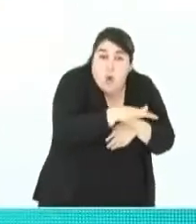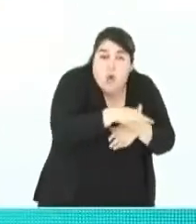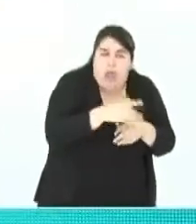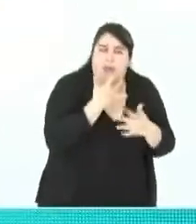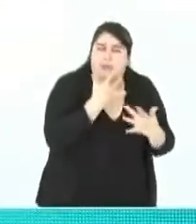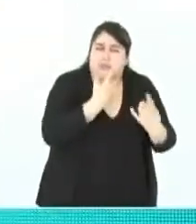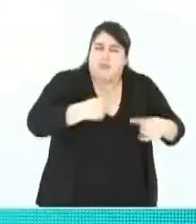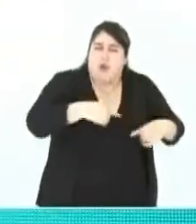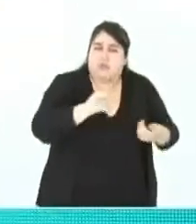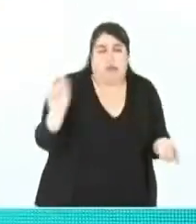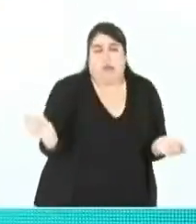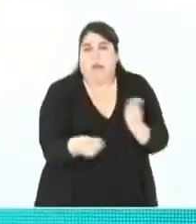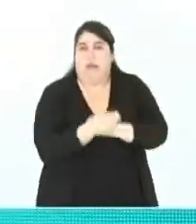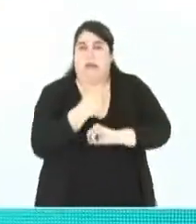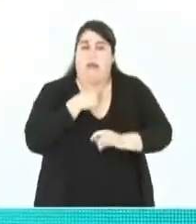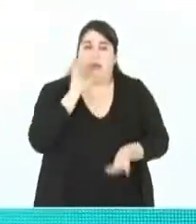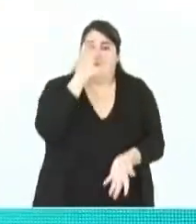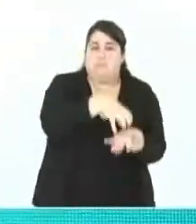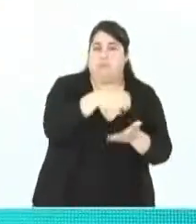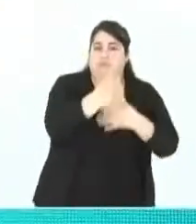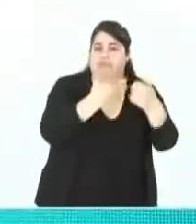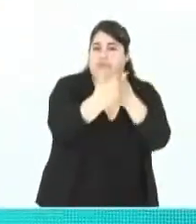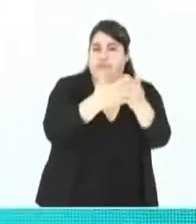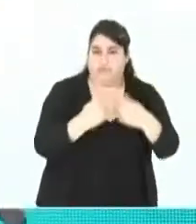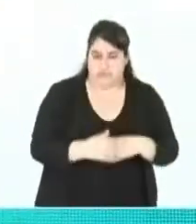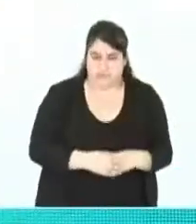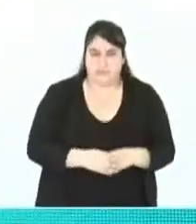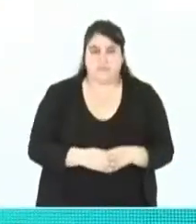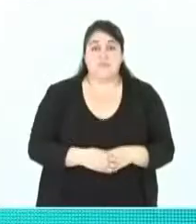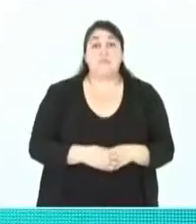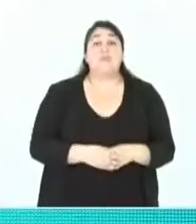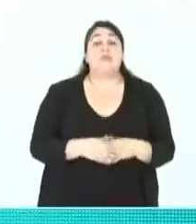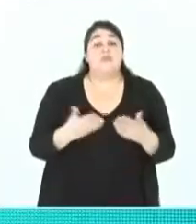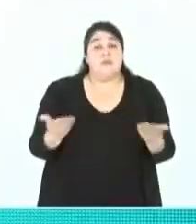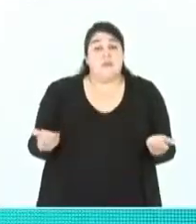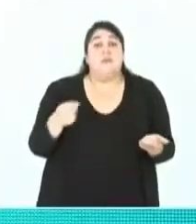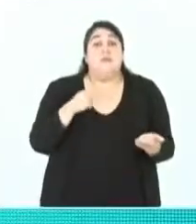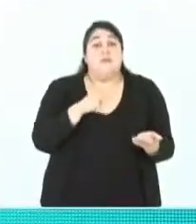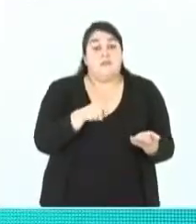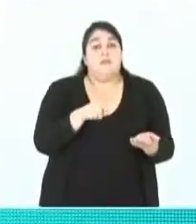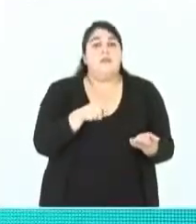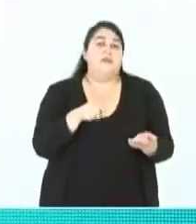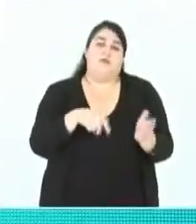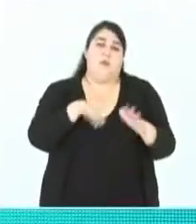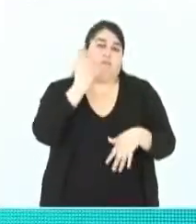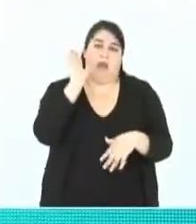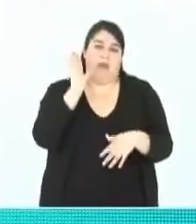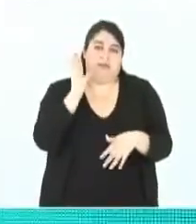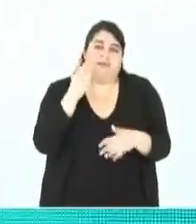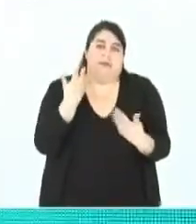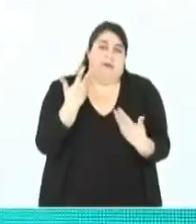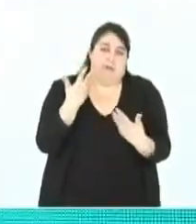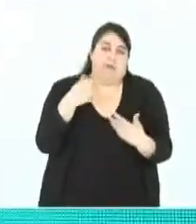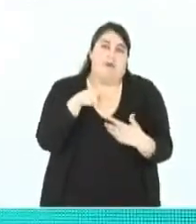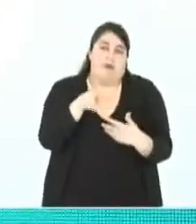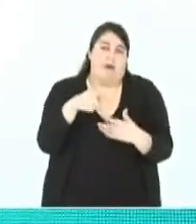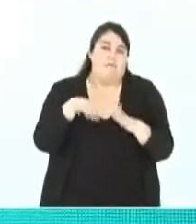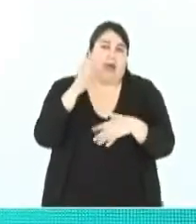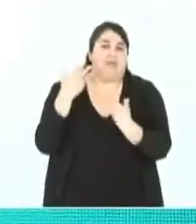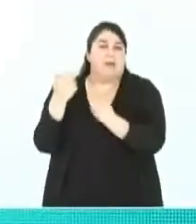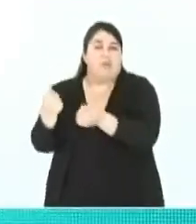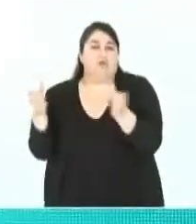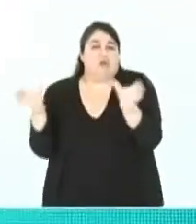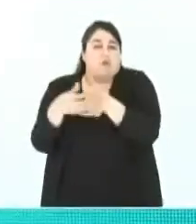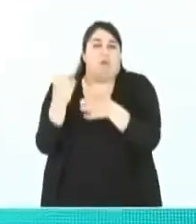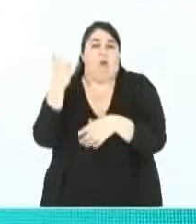públicos a un sector de empresarios afines y amigos. El caso de Ilsa es el más famoso, digamos. Esto, por supuesto, no lo podrían hacer sin el apoyo de Unión por la